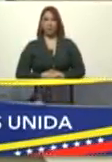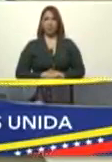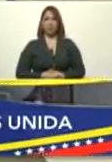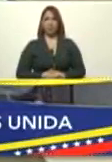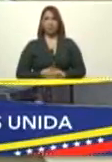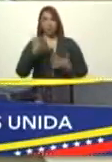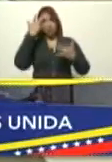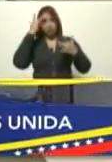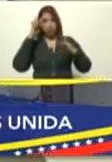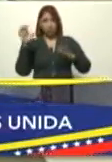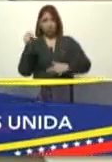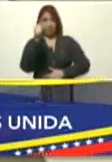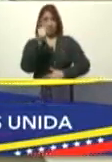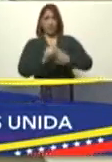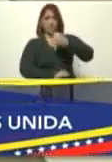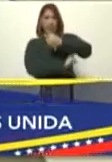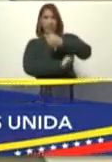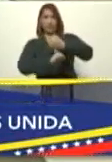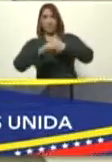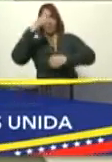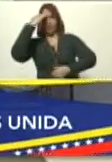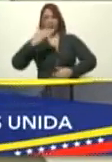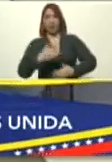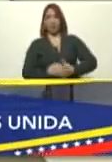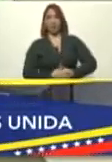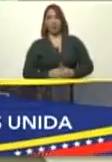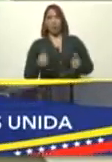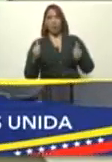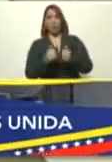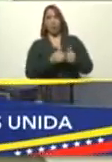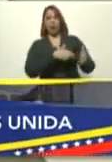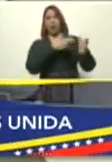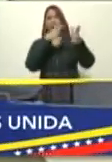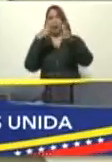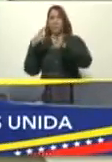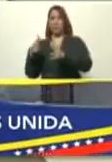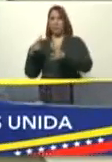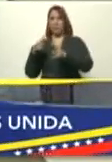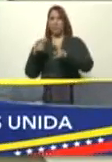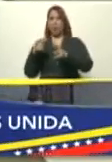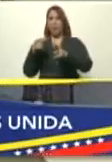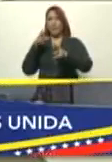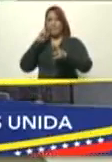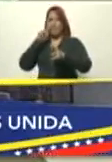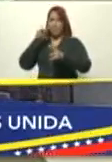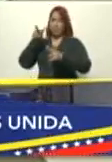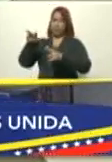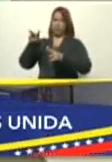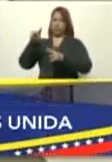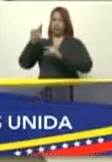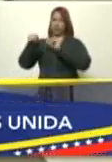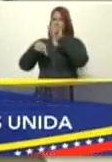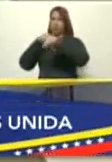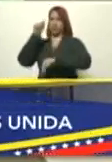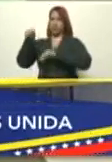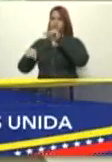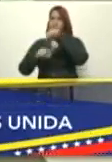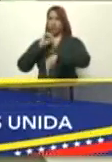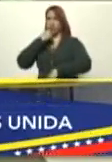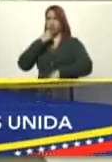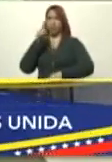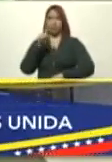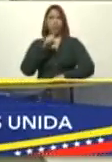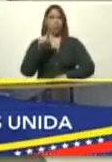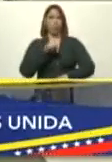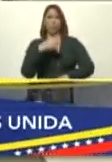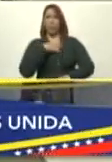pretendiendo instalar bases militares con armas nucleares apuntando a Rusia. Eso es inaceptable,